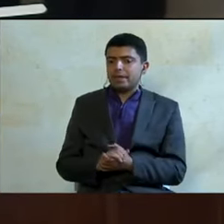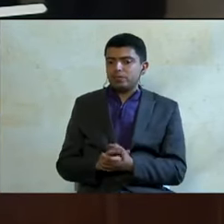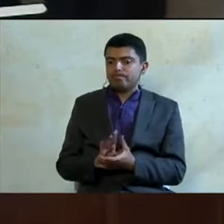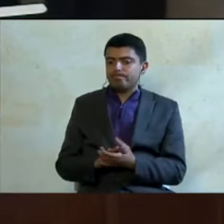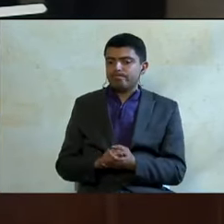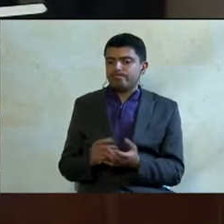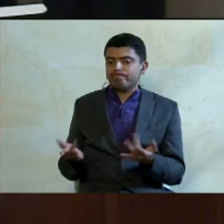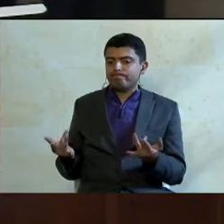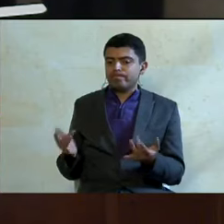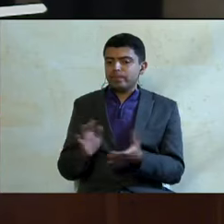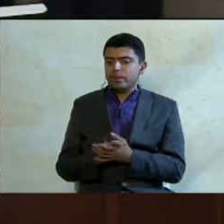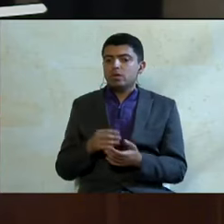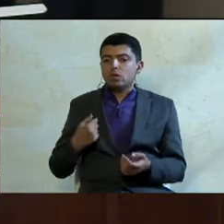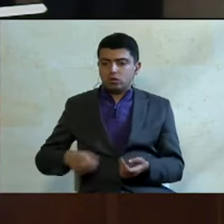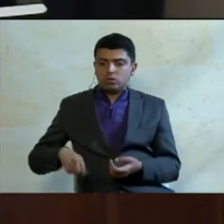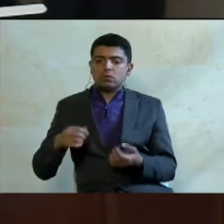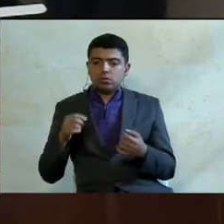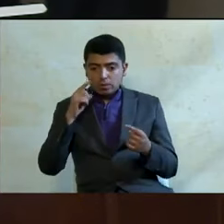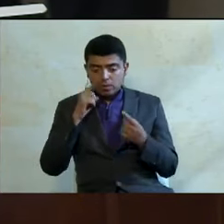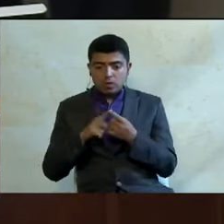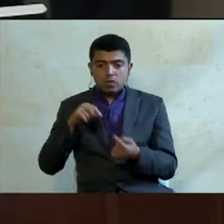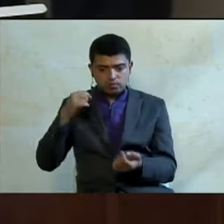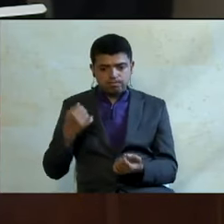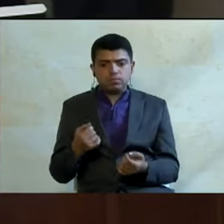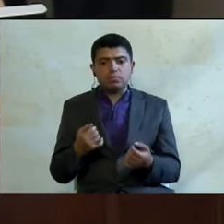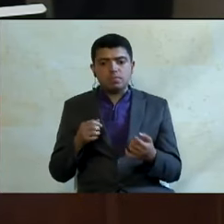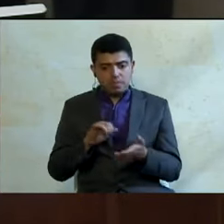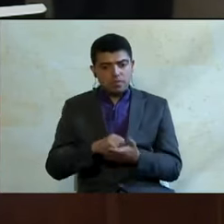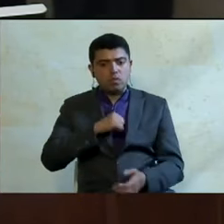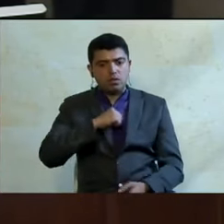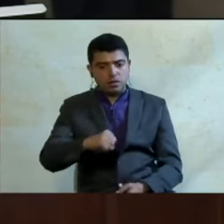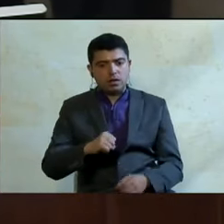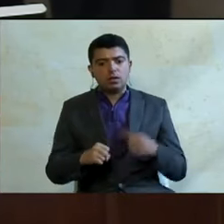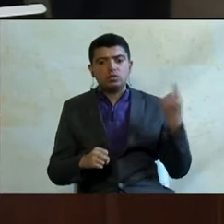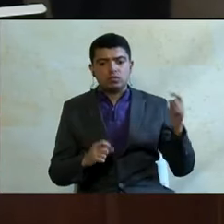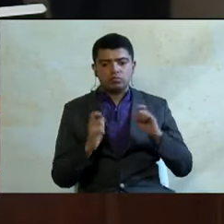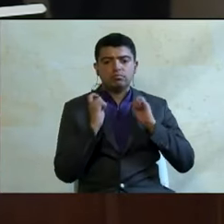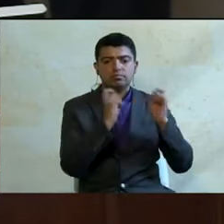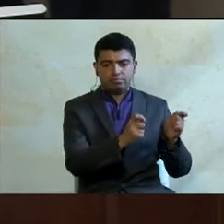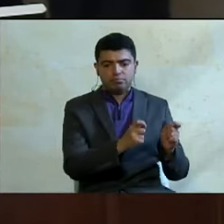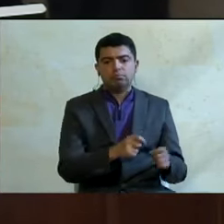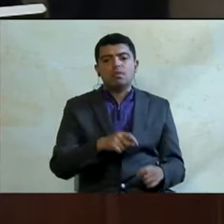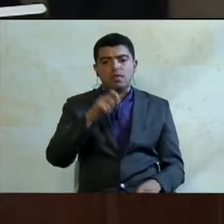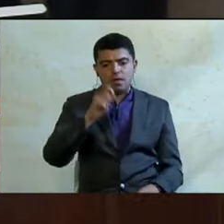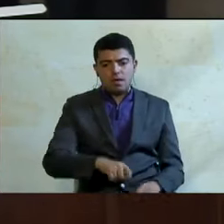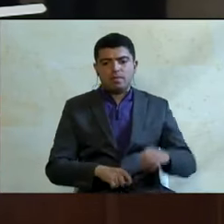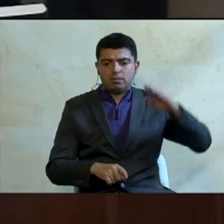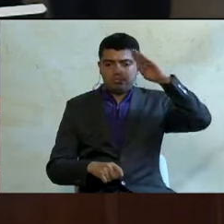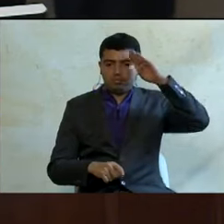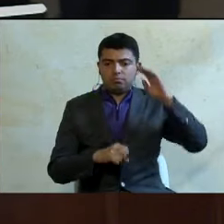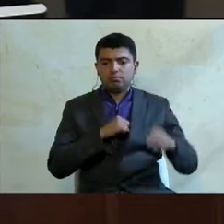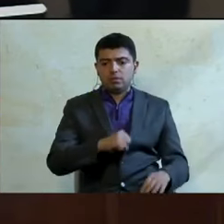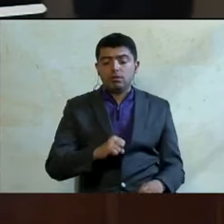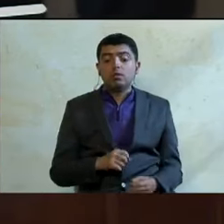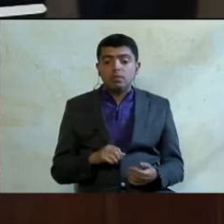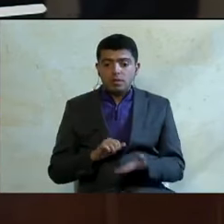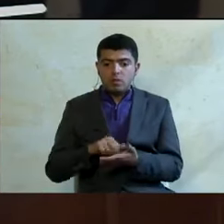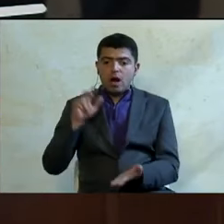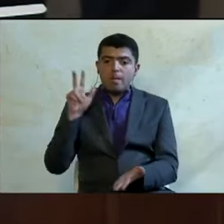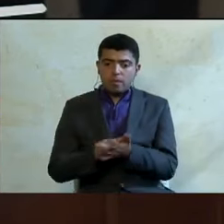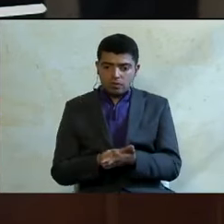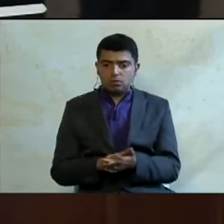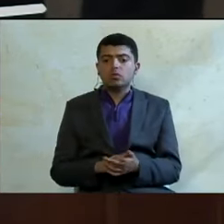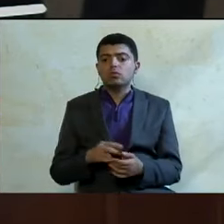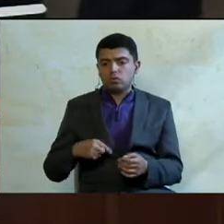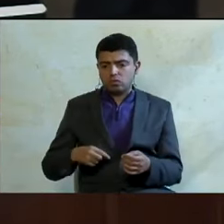esta esta aprobación de este proyecto como lo dije es un derecho adquirido es por eso que la aprobación de este proyecto de ley se